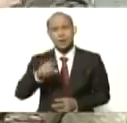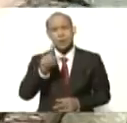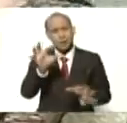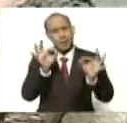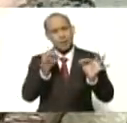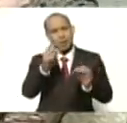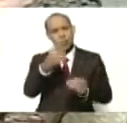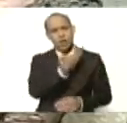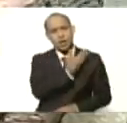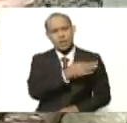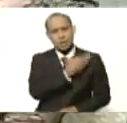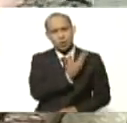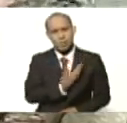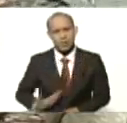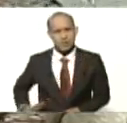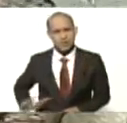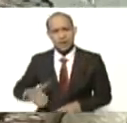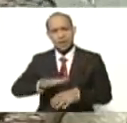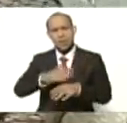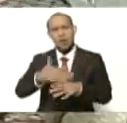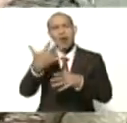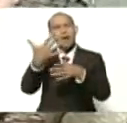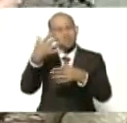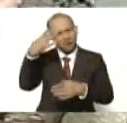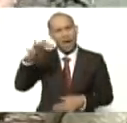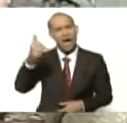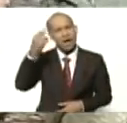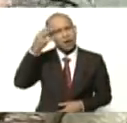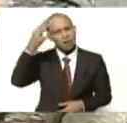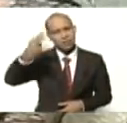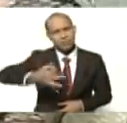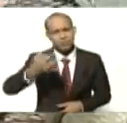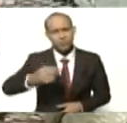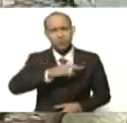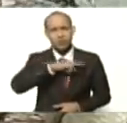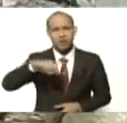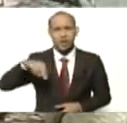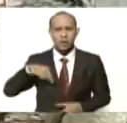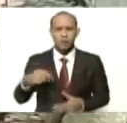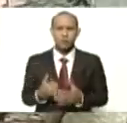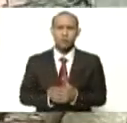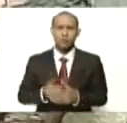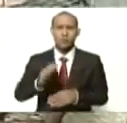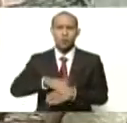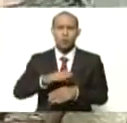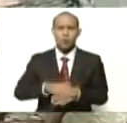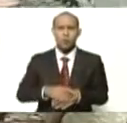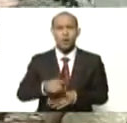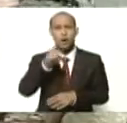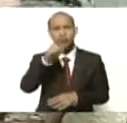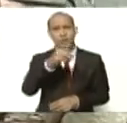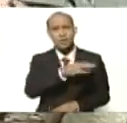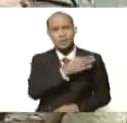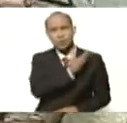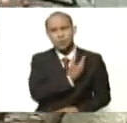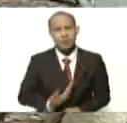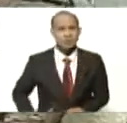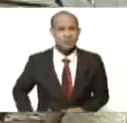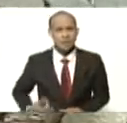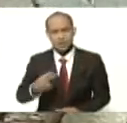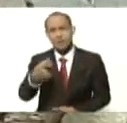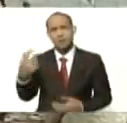usted por creer en nosotros usted porque en esta batalla que hemos tenido